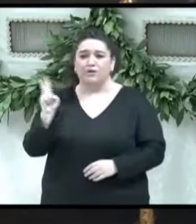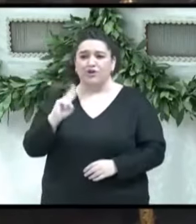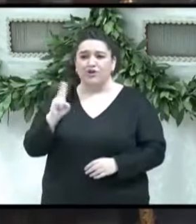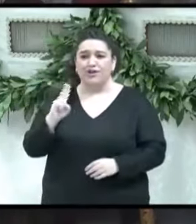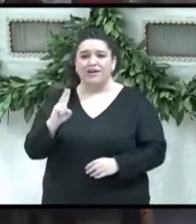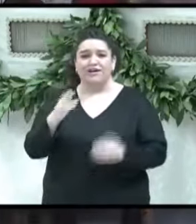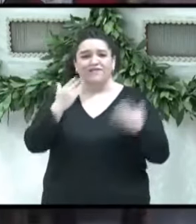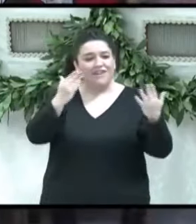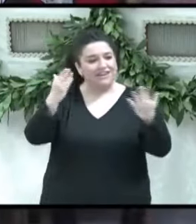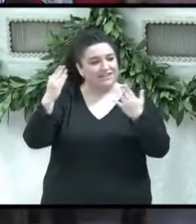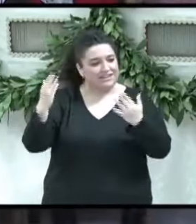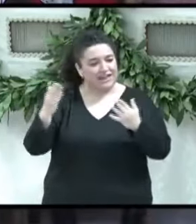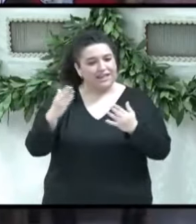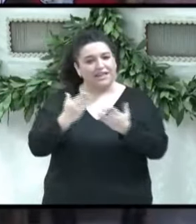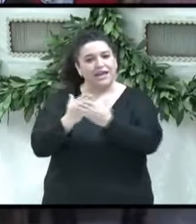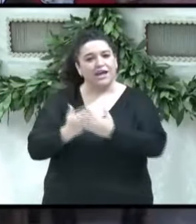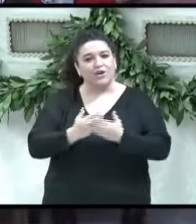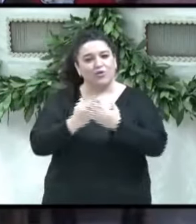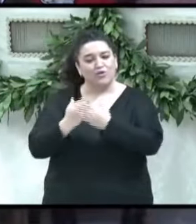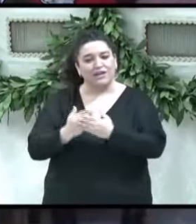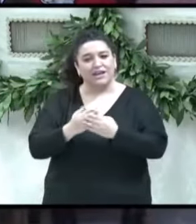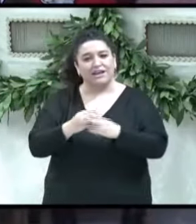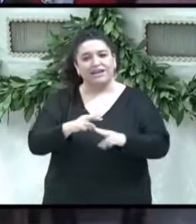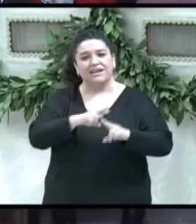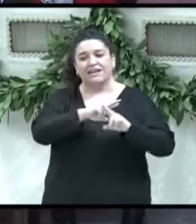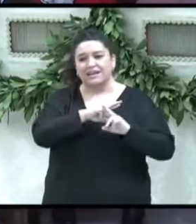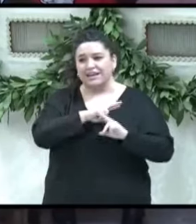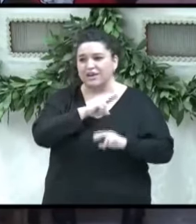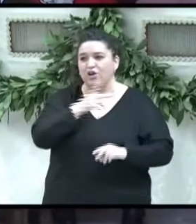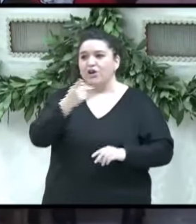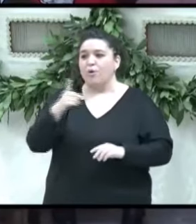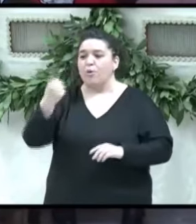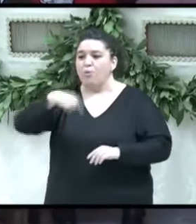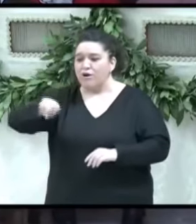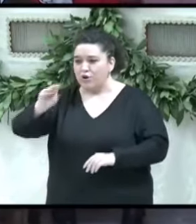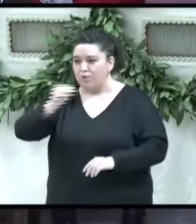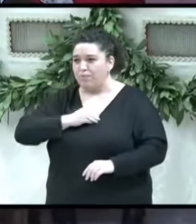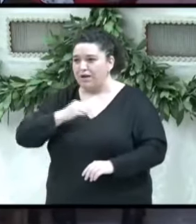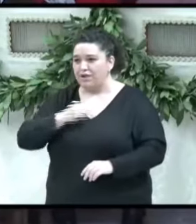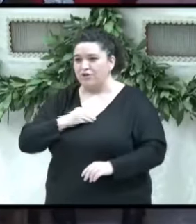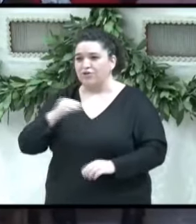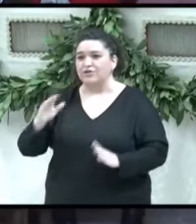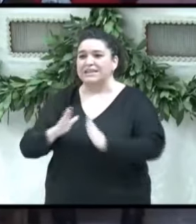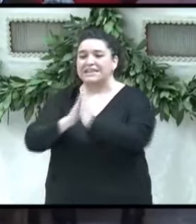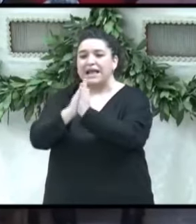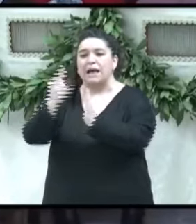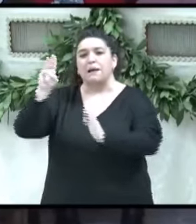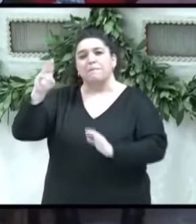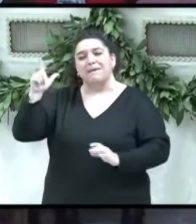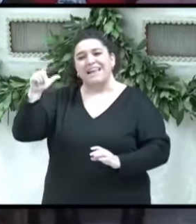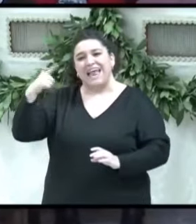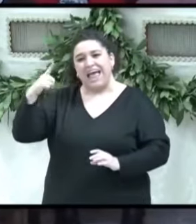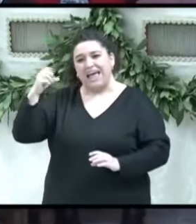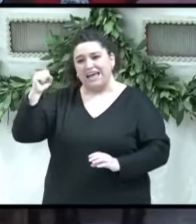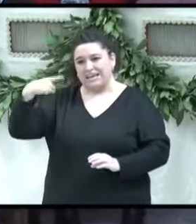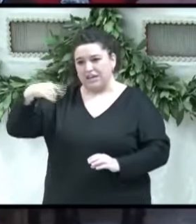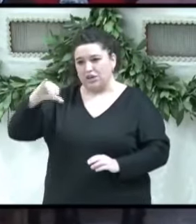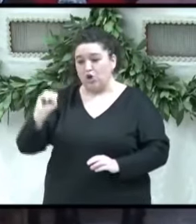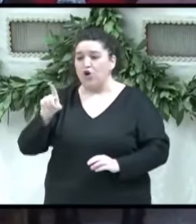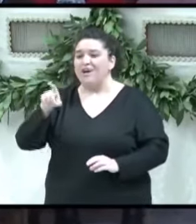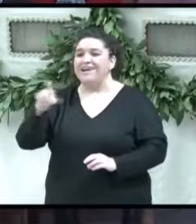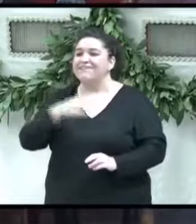queridos seminaristas vuestro patrono San pelagio que da nombre al seminario quiere